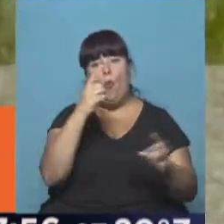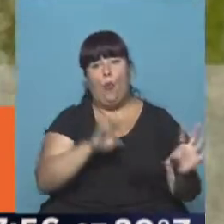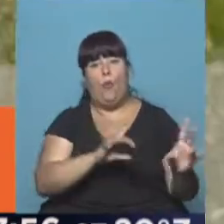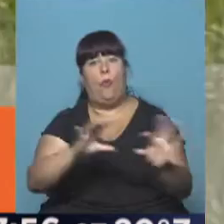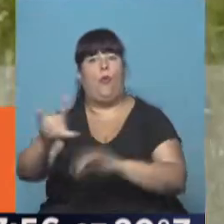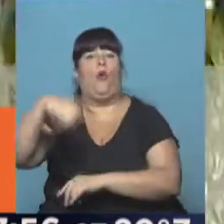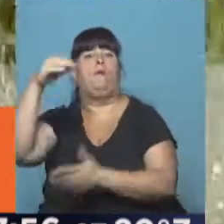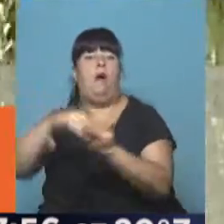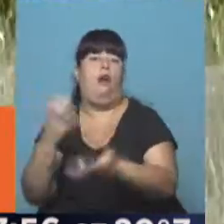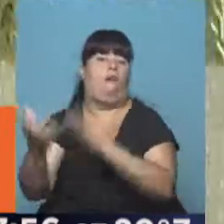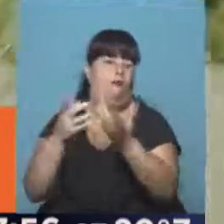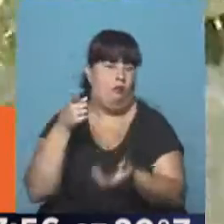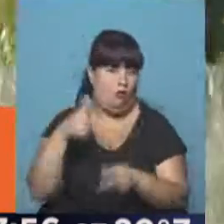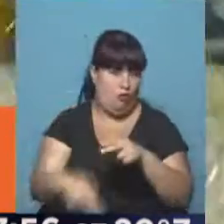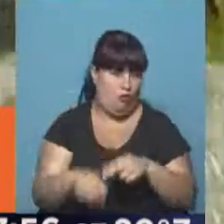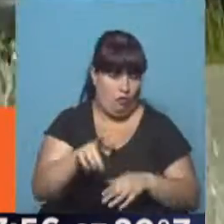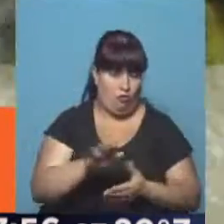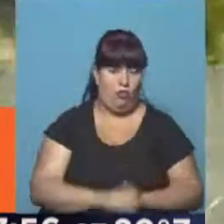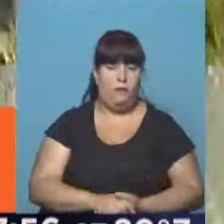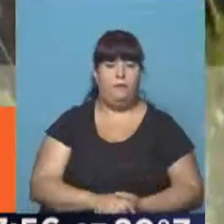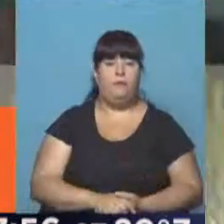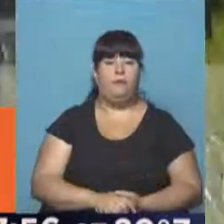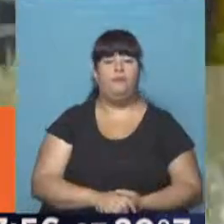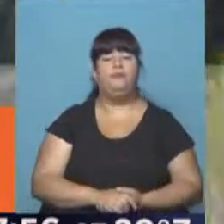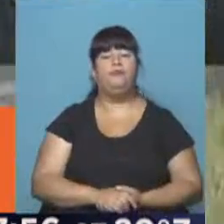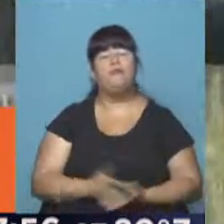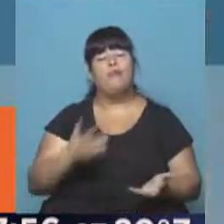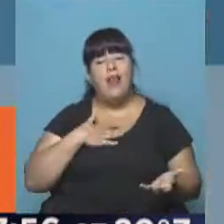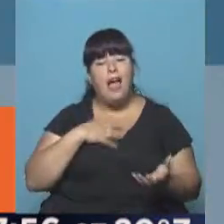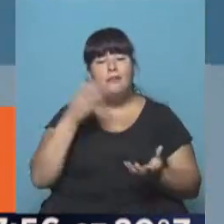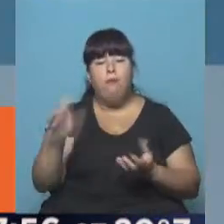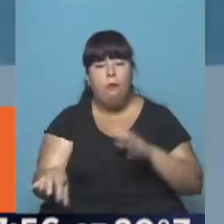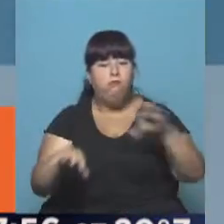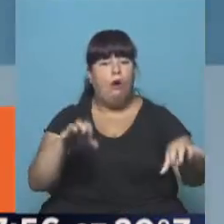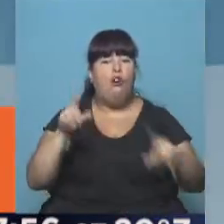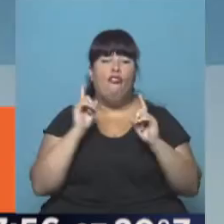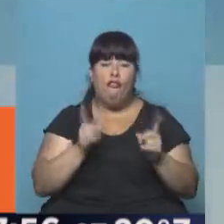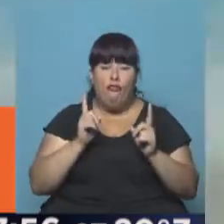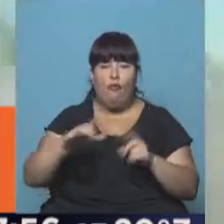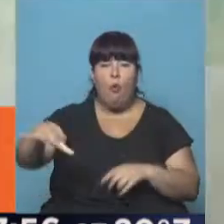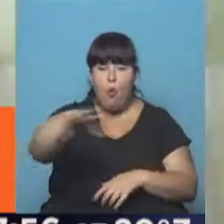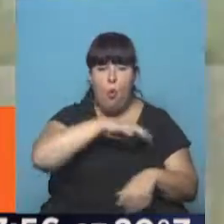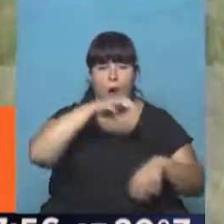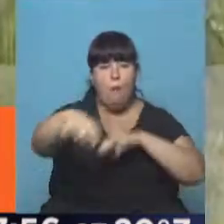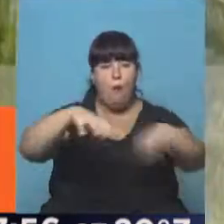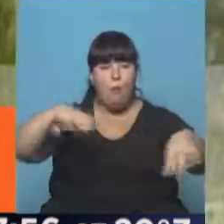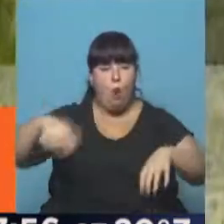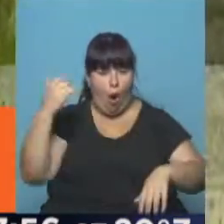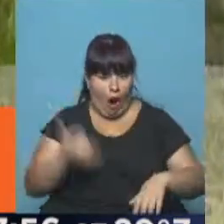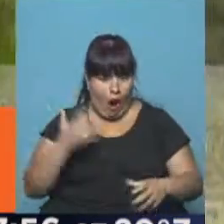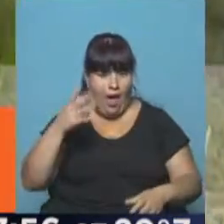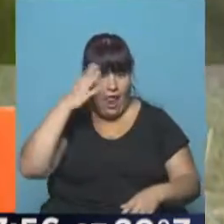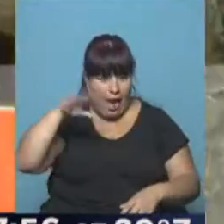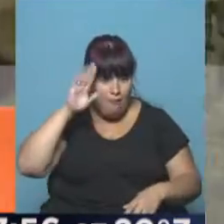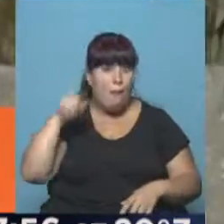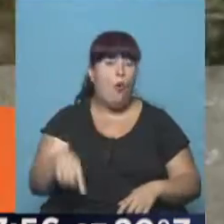propaguen hacia otros sectores del incendio. Lamentablemente los focos persisten en varias zonas de la provincia de La Pampa.